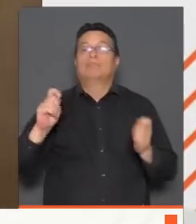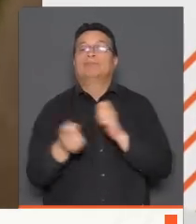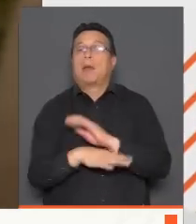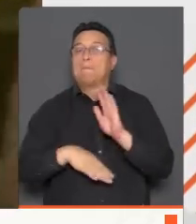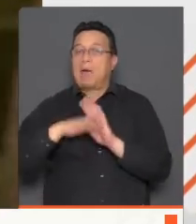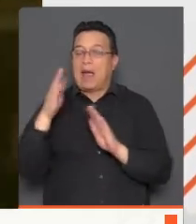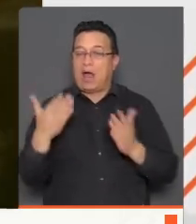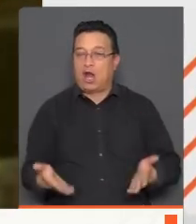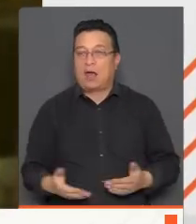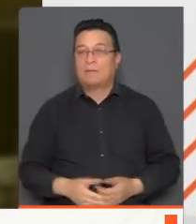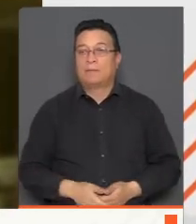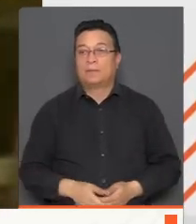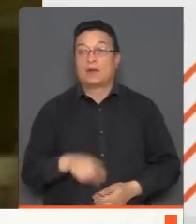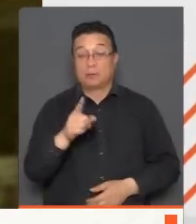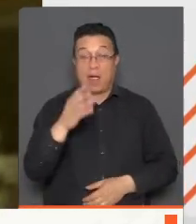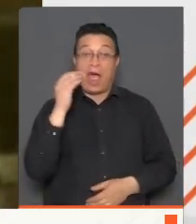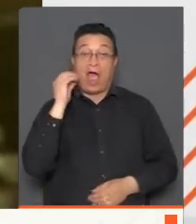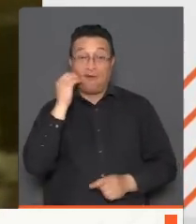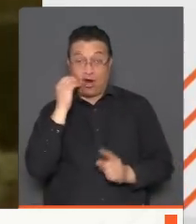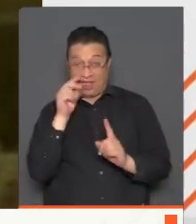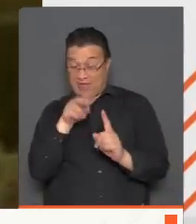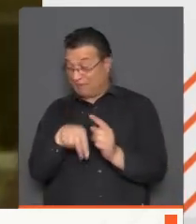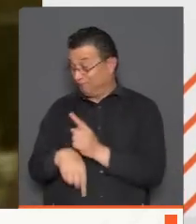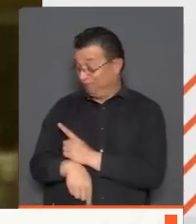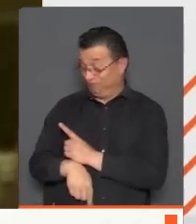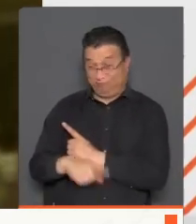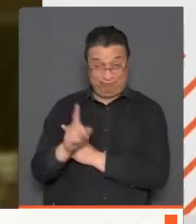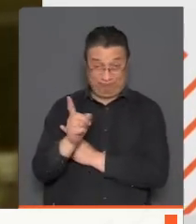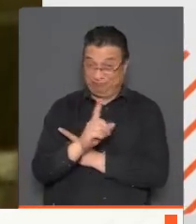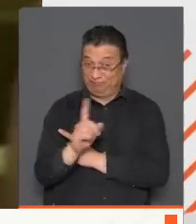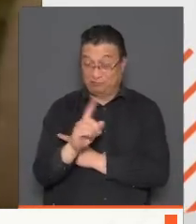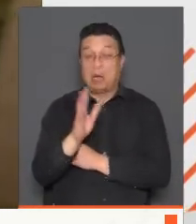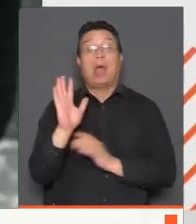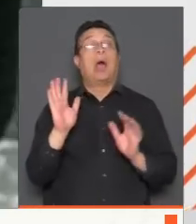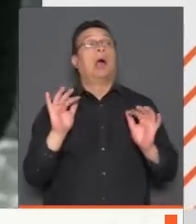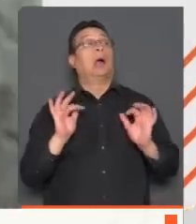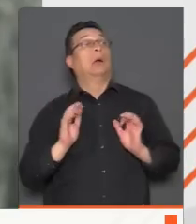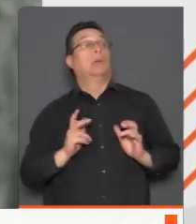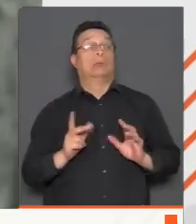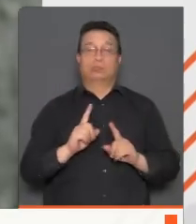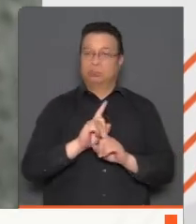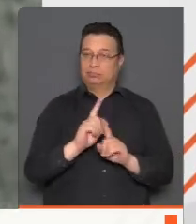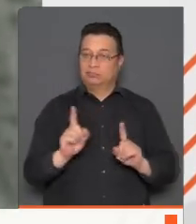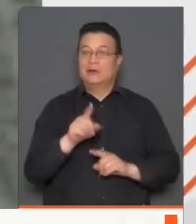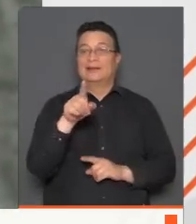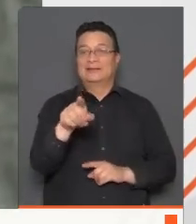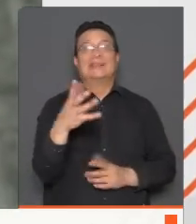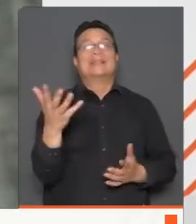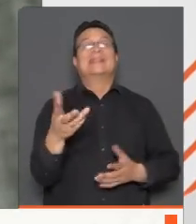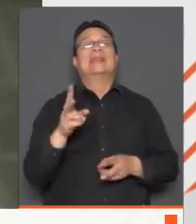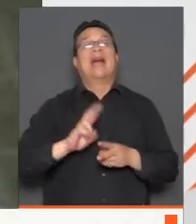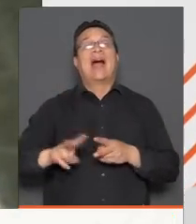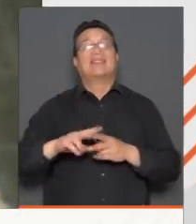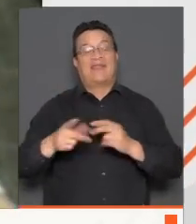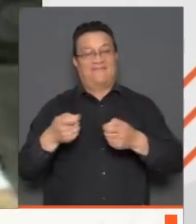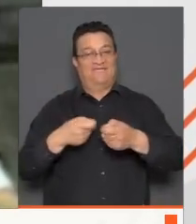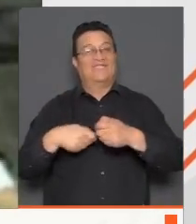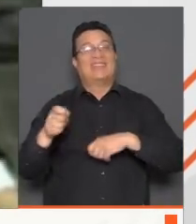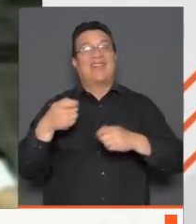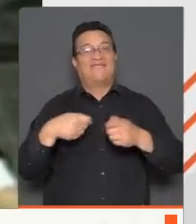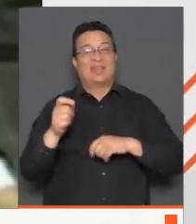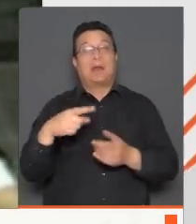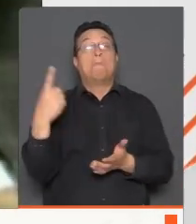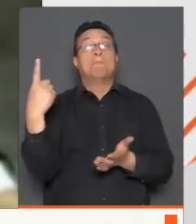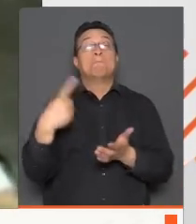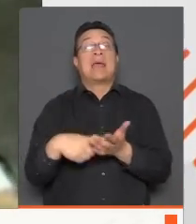No es la inocente abuelita que solo se sienta en esta banca a observar a los transeúntes. Ella se dedica principalmente a la venta por